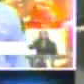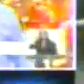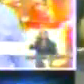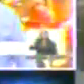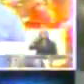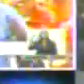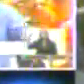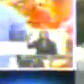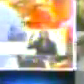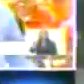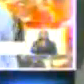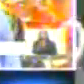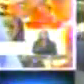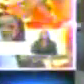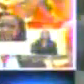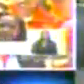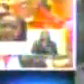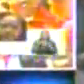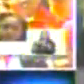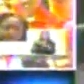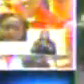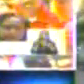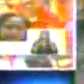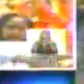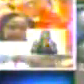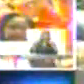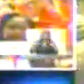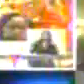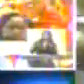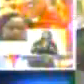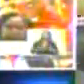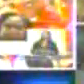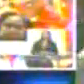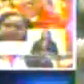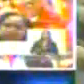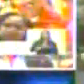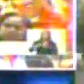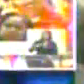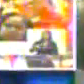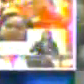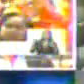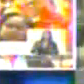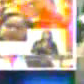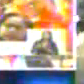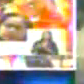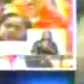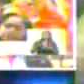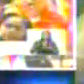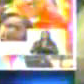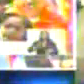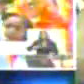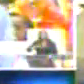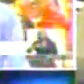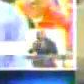ya vamos por ¿cuánto? Por 700, ¿no? Y eso no da. Ahora, ¿quién castiga a esos muchachos